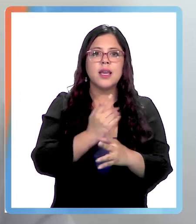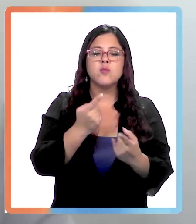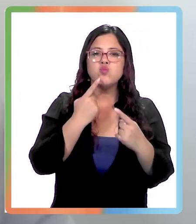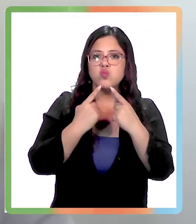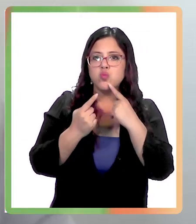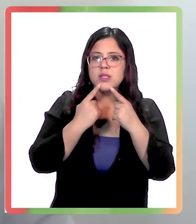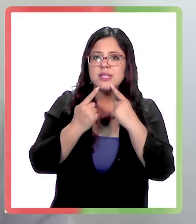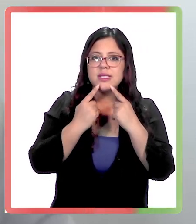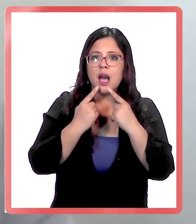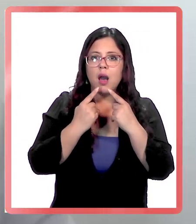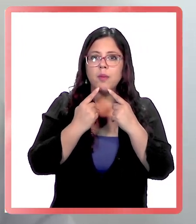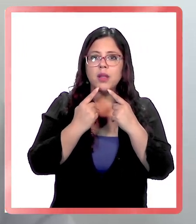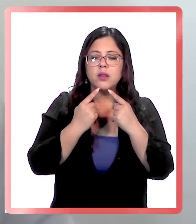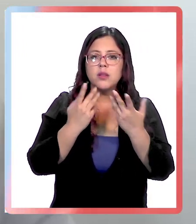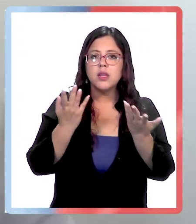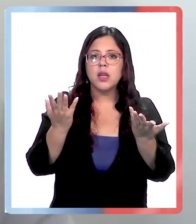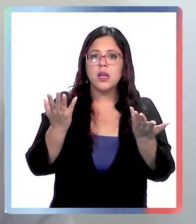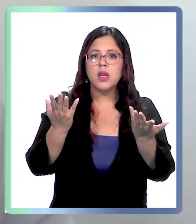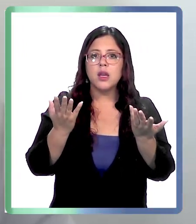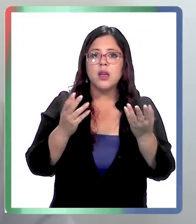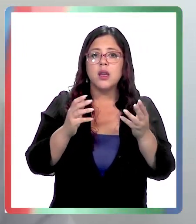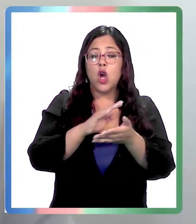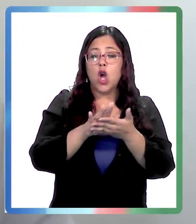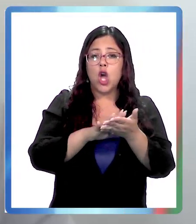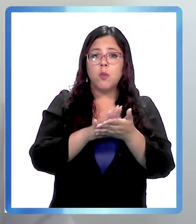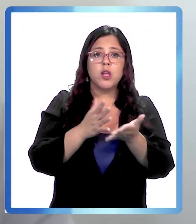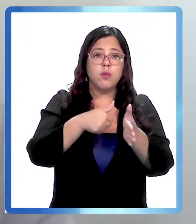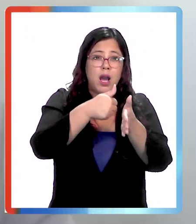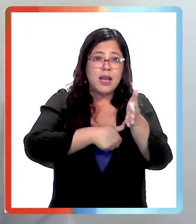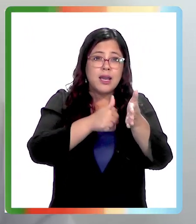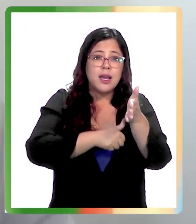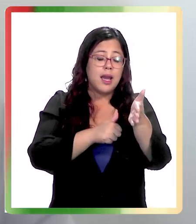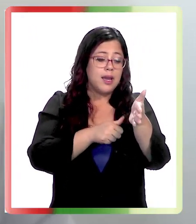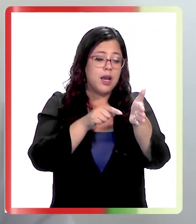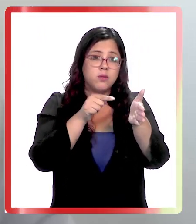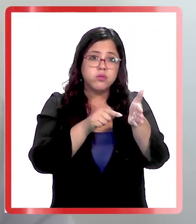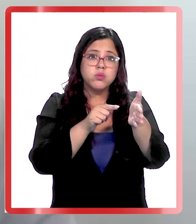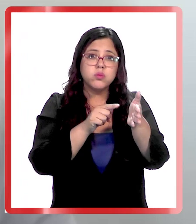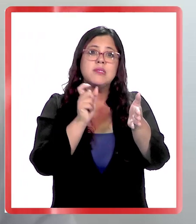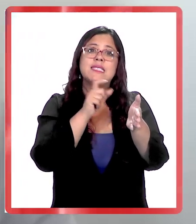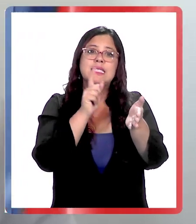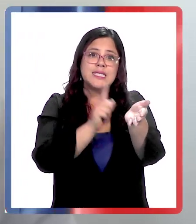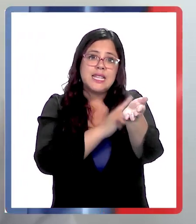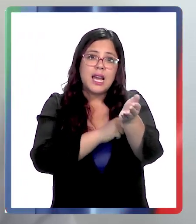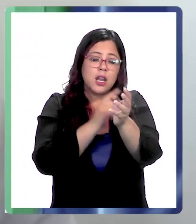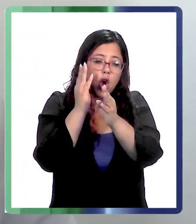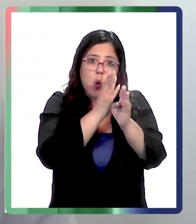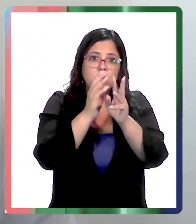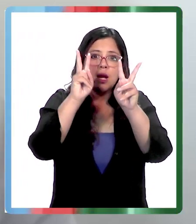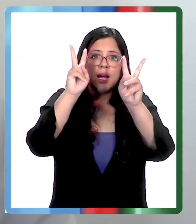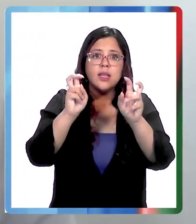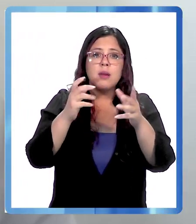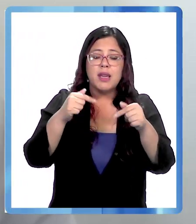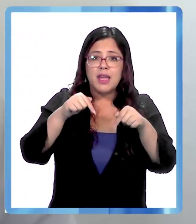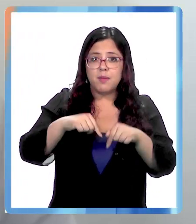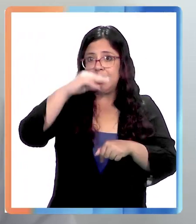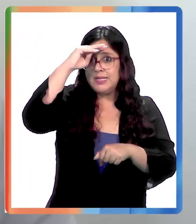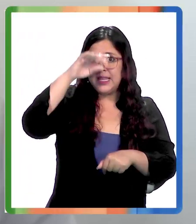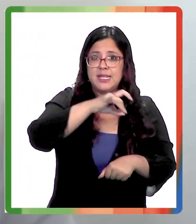por exámenes de pesquisa, es decir, por test de sangre oculta en deposiciones, tanto en experiencias nacionales